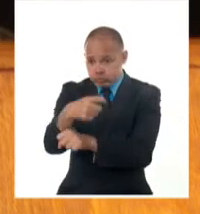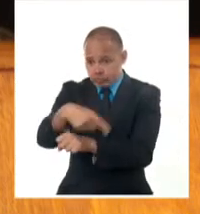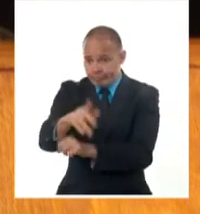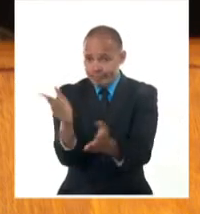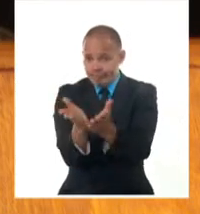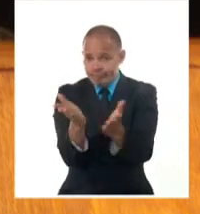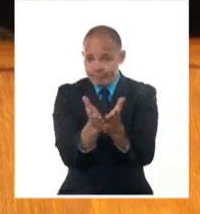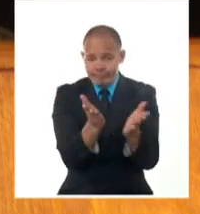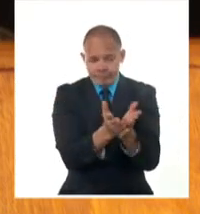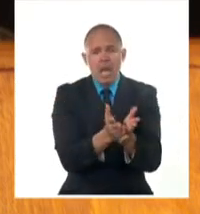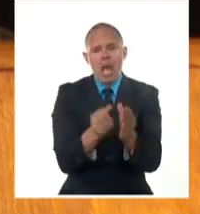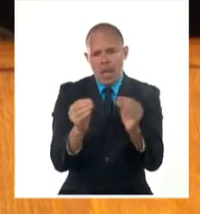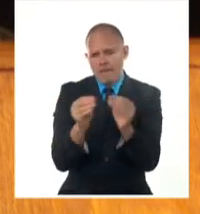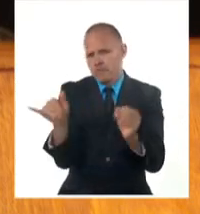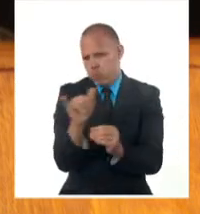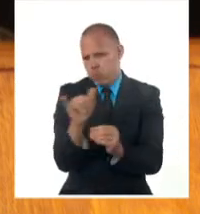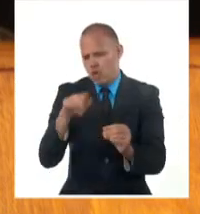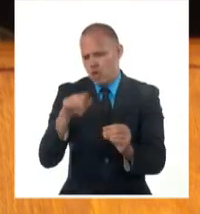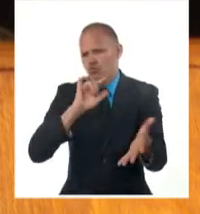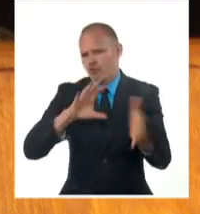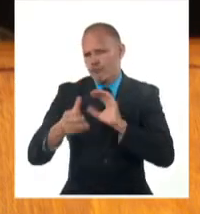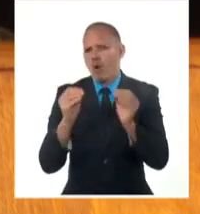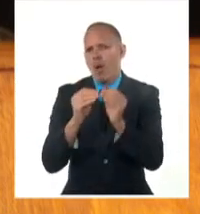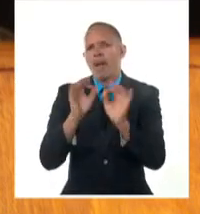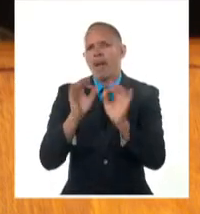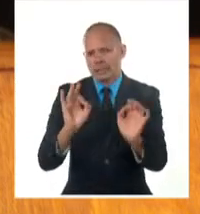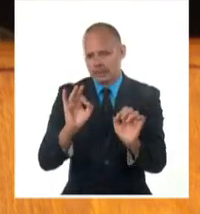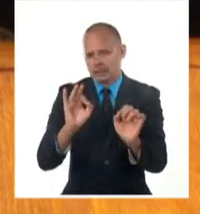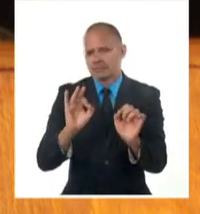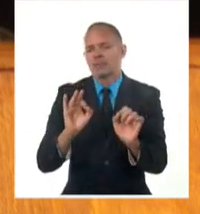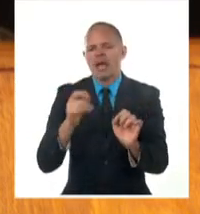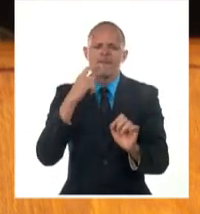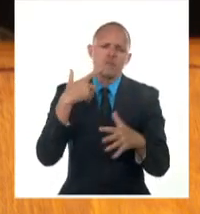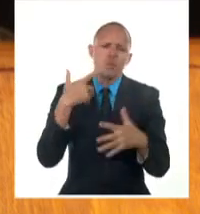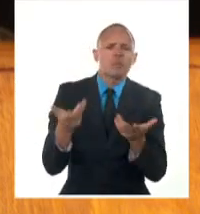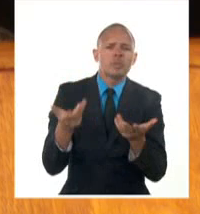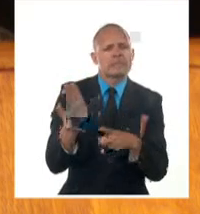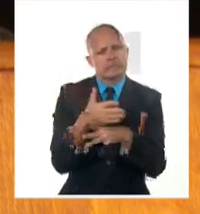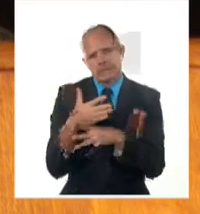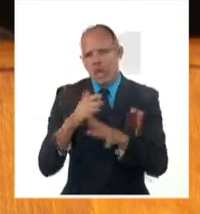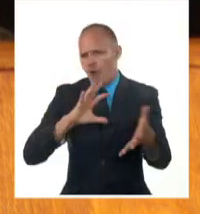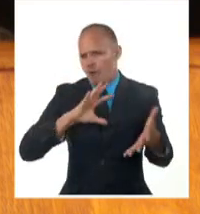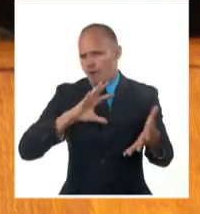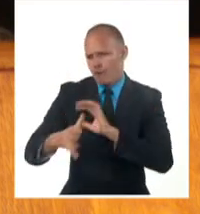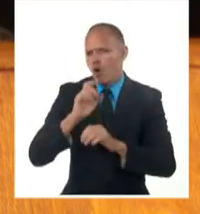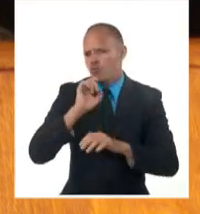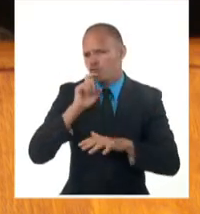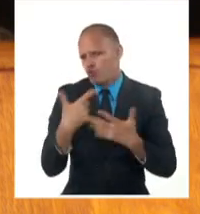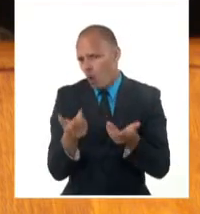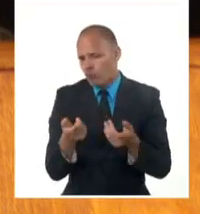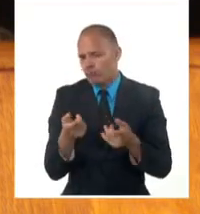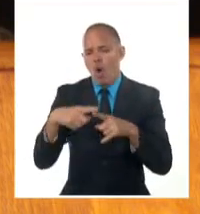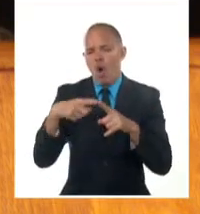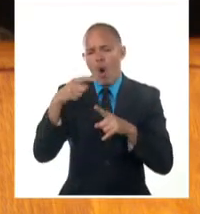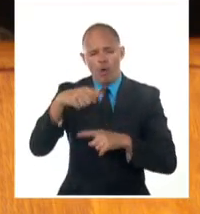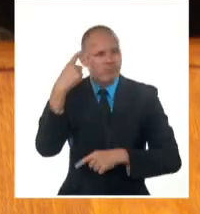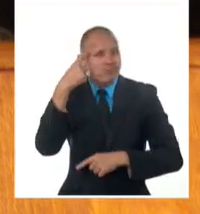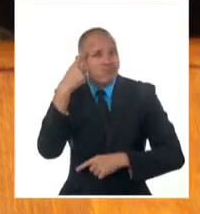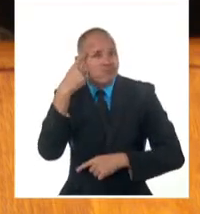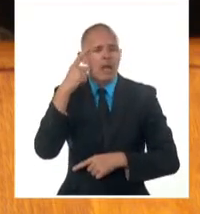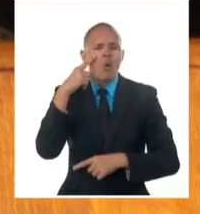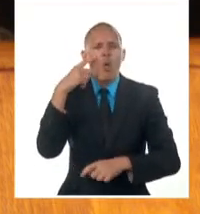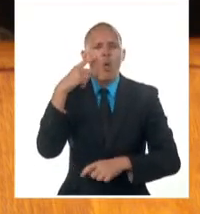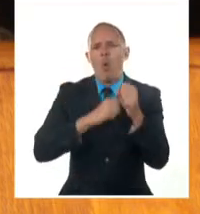modalidades del combate y las operaciones, que incluyen la aplicación de manera creadora de nuevas